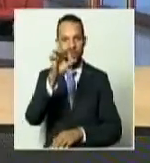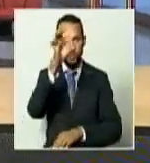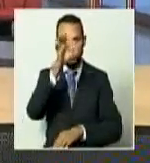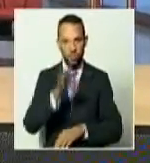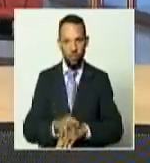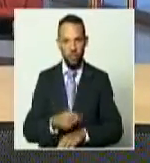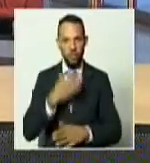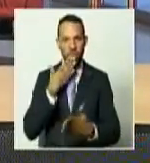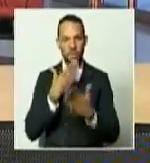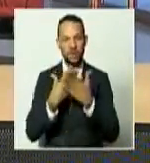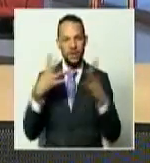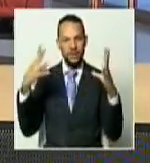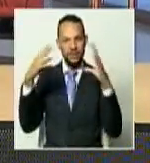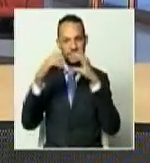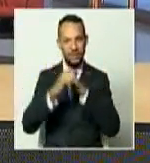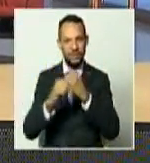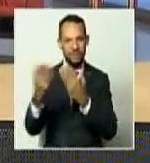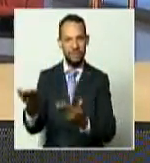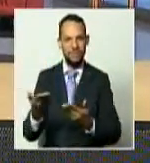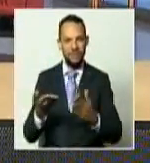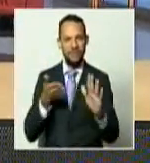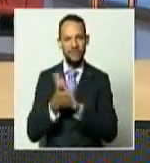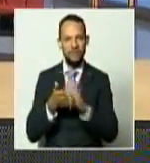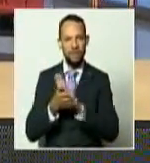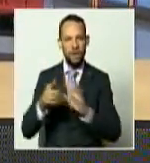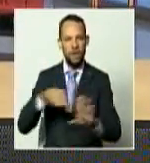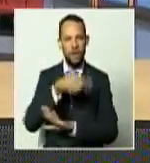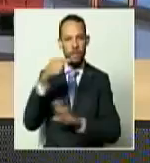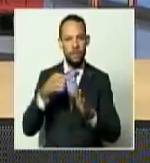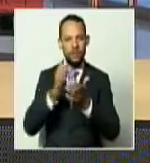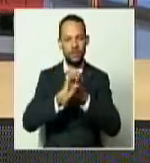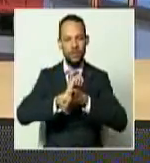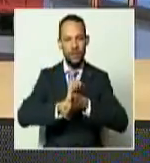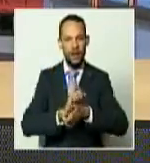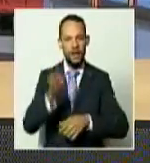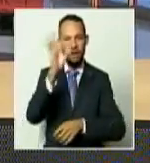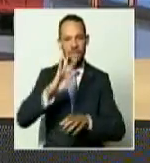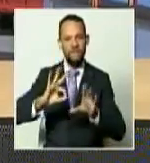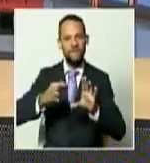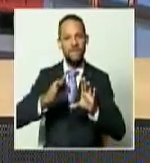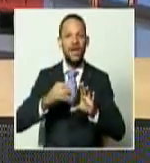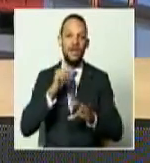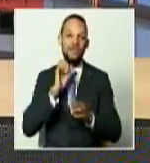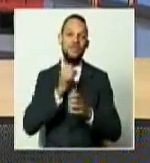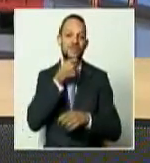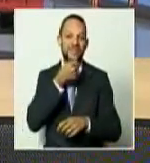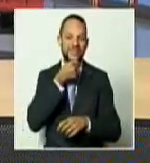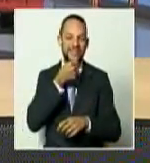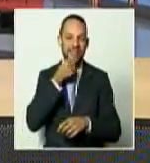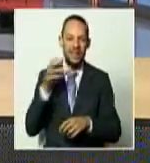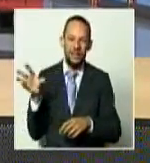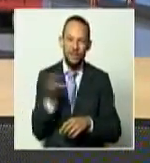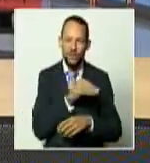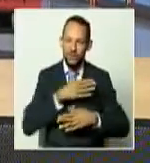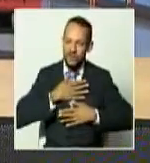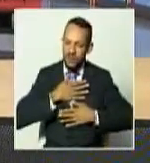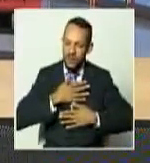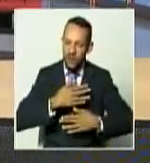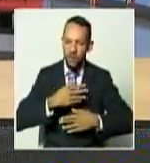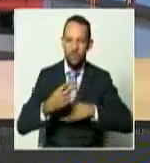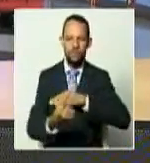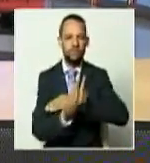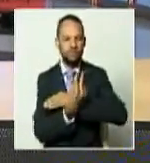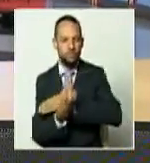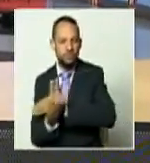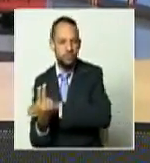Señoras y señores, ¿qué tal? Muy buenas noches. Bienvenidos a la más completa información del Triángulo del Café en Telecafé Noticias. Saludamos a todos nuestros televidentes dentro y fuera del país